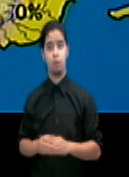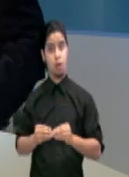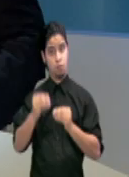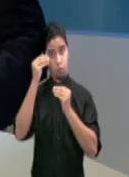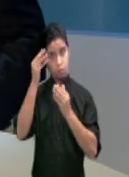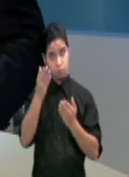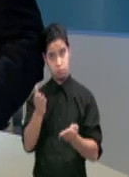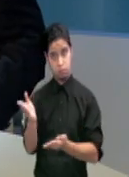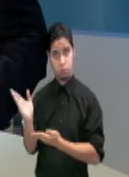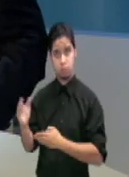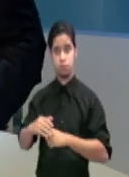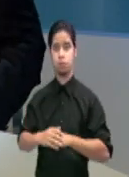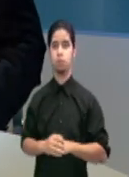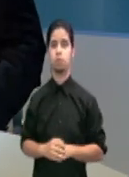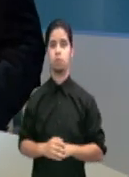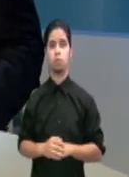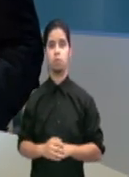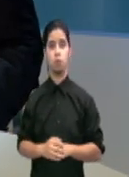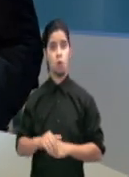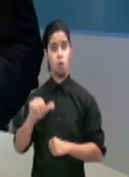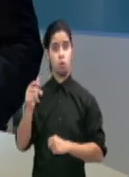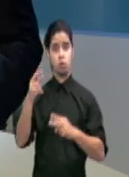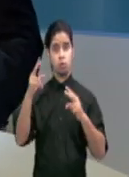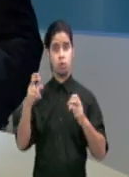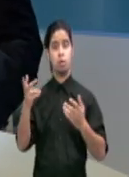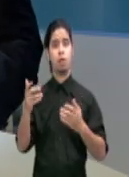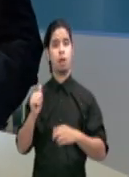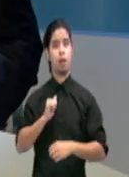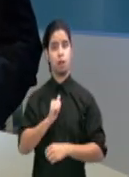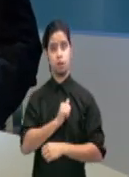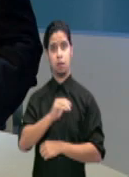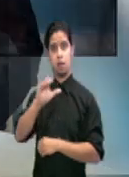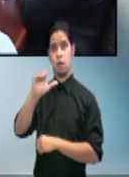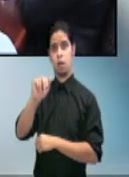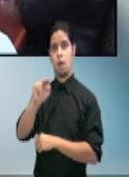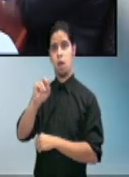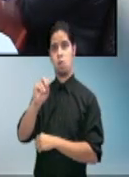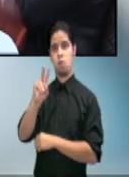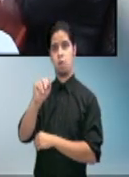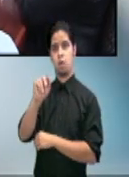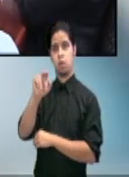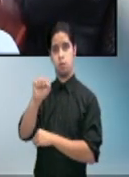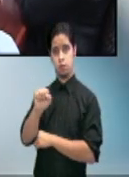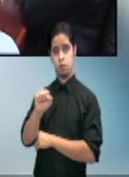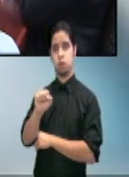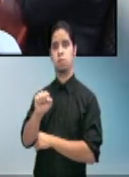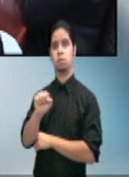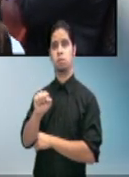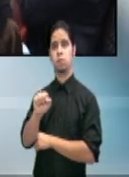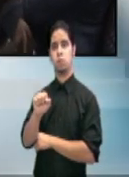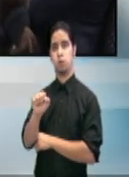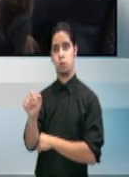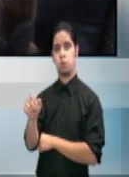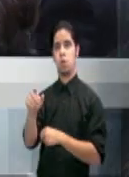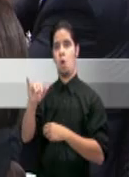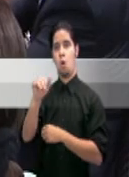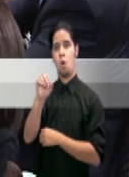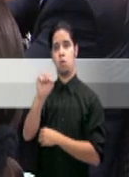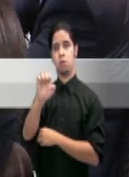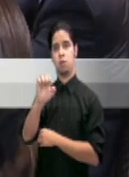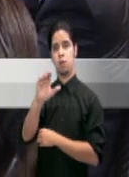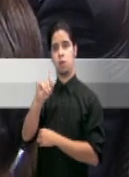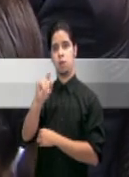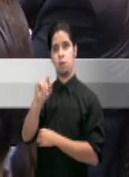Informa. Gracias, Suheily. Amigos, pasando a otros temas, la alcaldesa de Canóvanas, Lorna Soto, y el superintendente de la policía, José Caldero López,